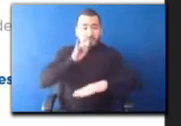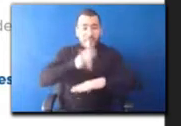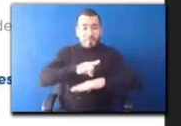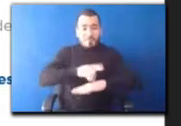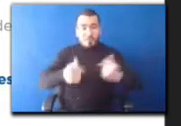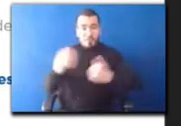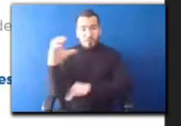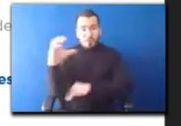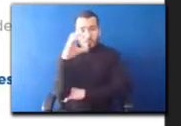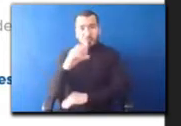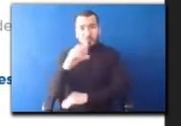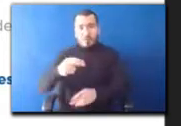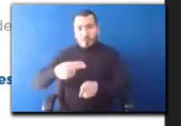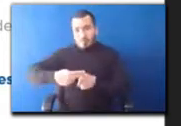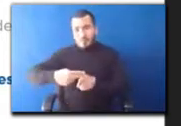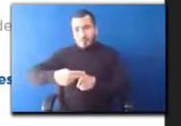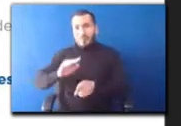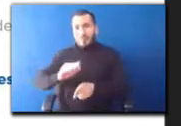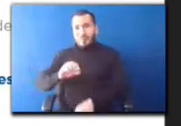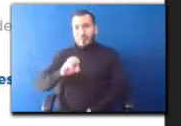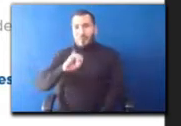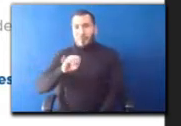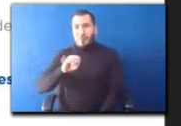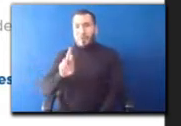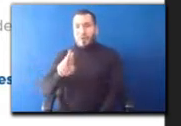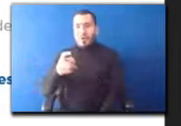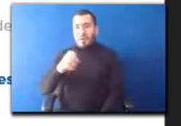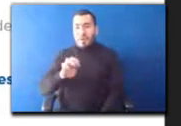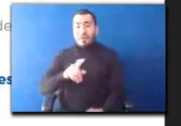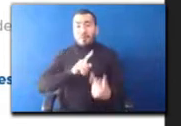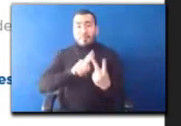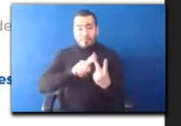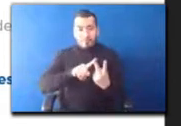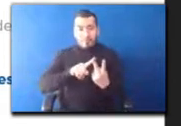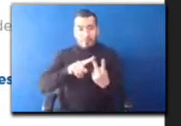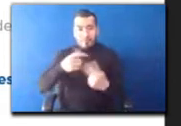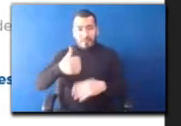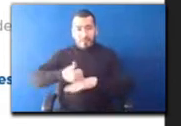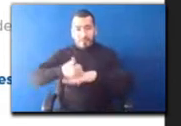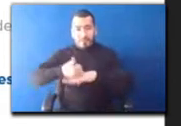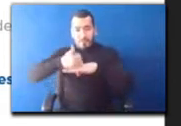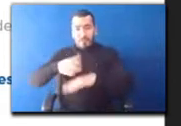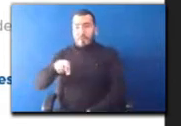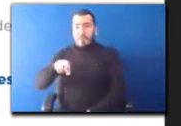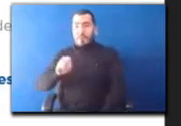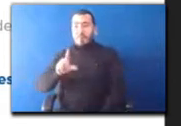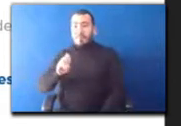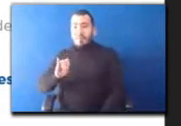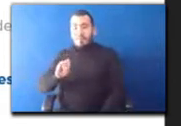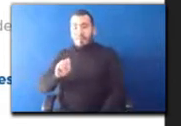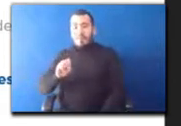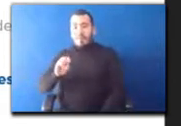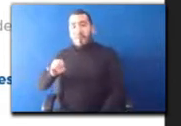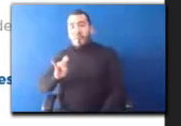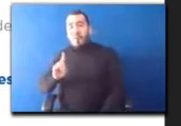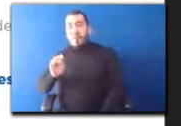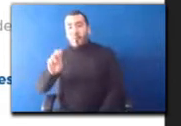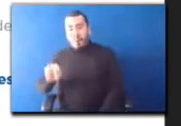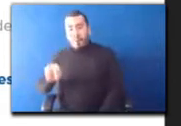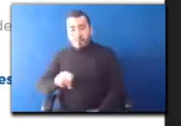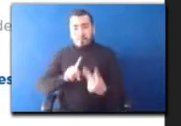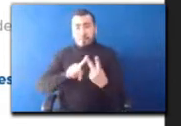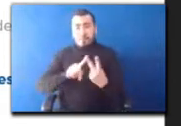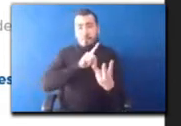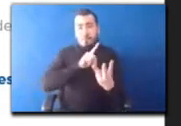Gutiérrez, el rector del Politécnico Gran Colombiano, doctor Juan Fernando Montañez, y el director de la Escuela de Negocios y